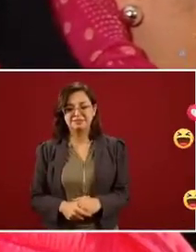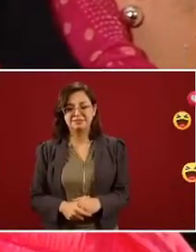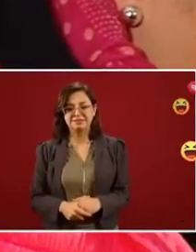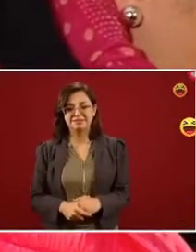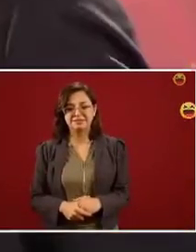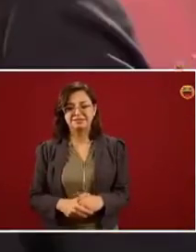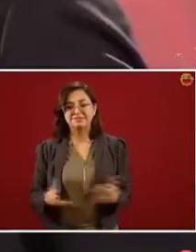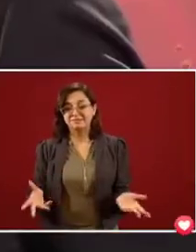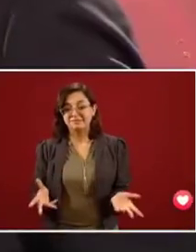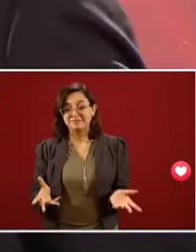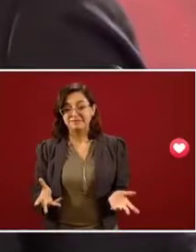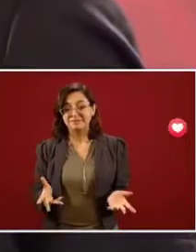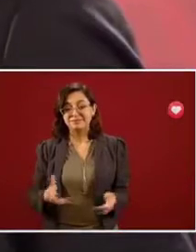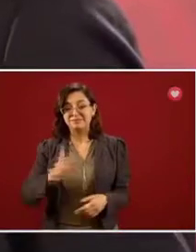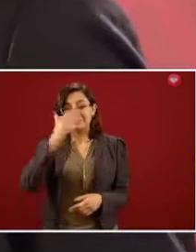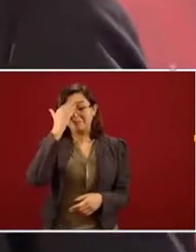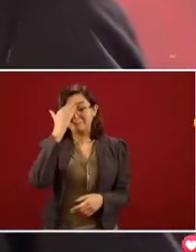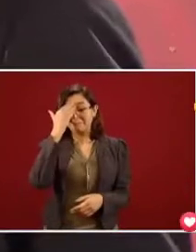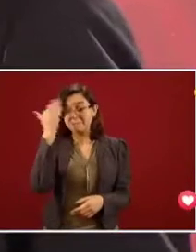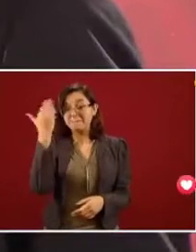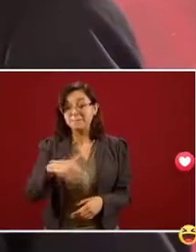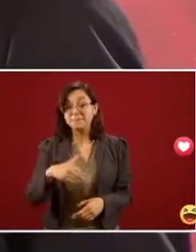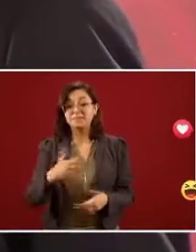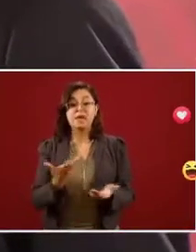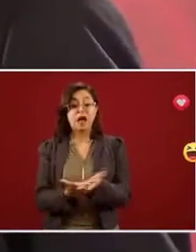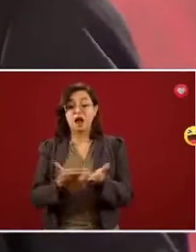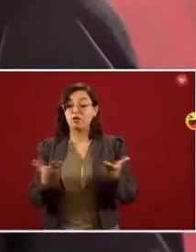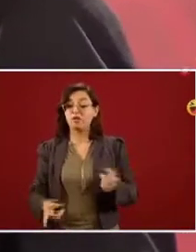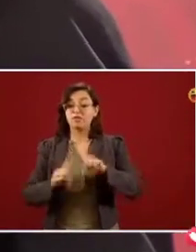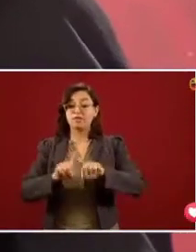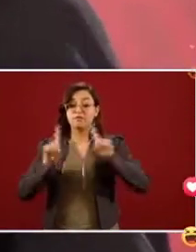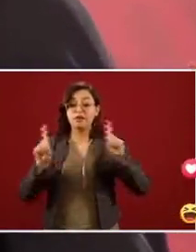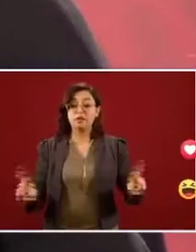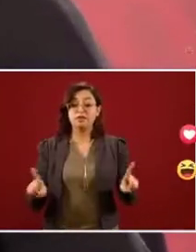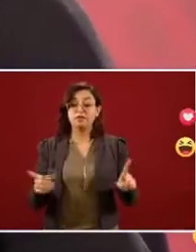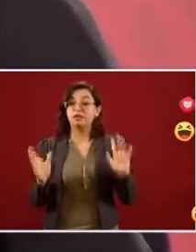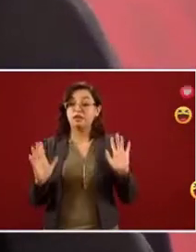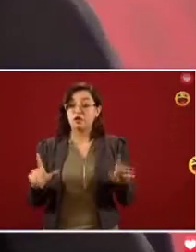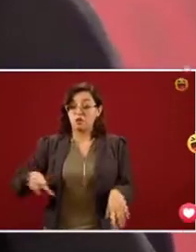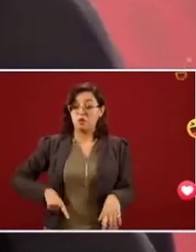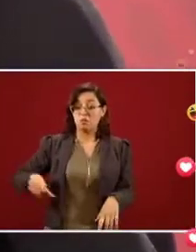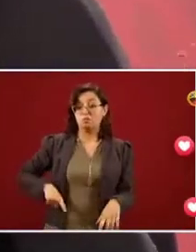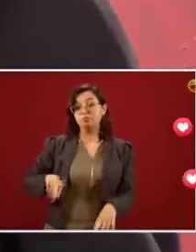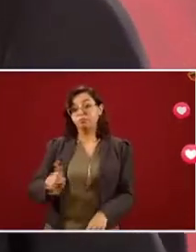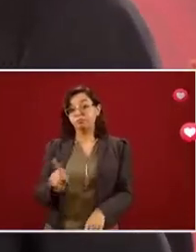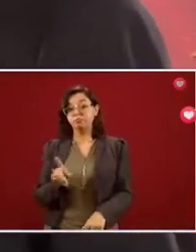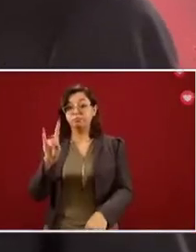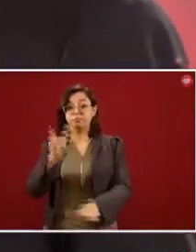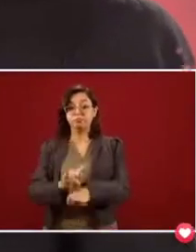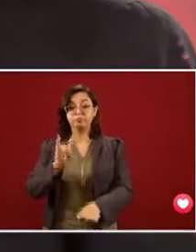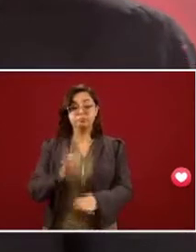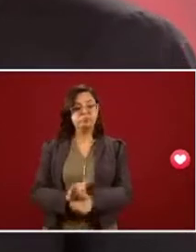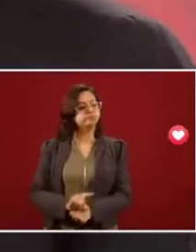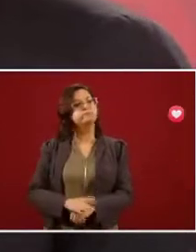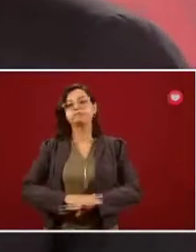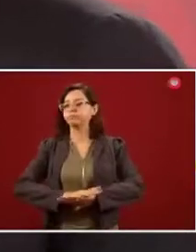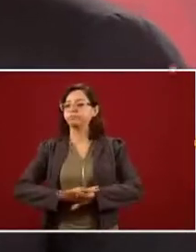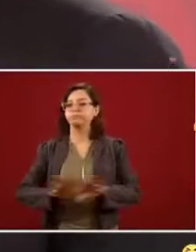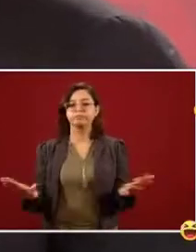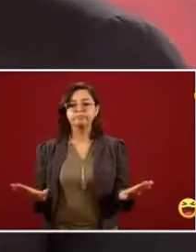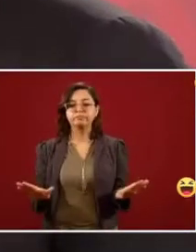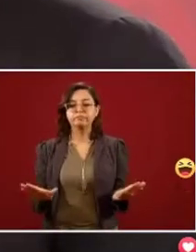y ya no es el tiempo de antes de la simulación yo no estoy acostumbrado